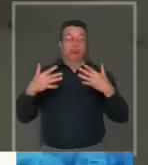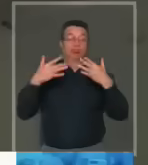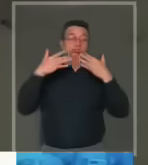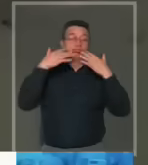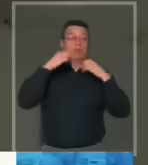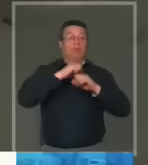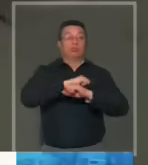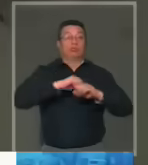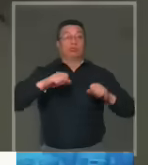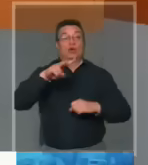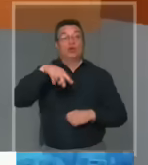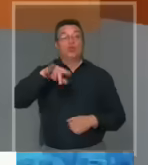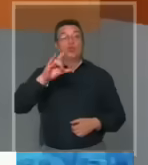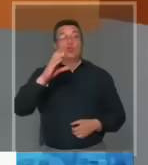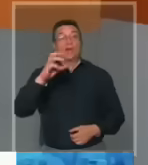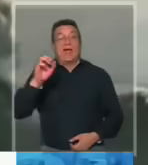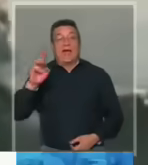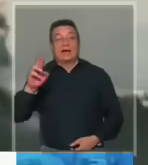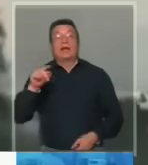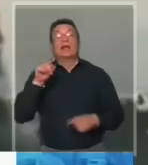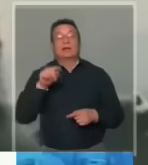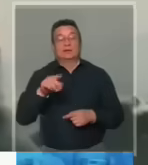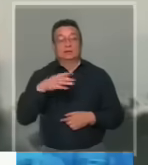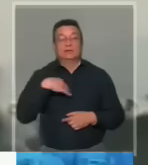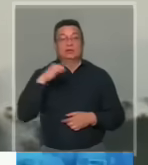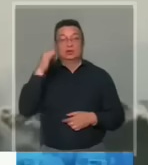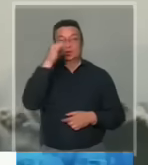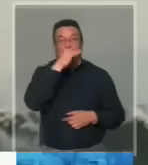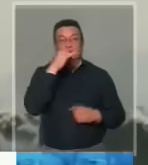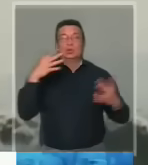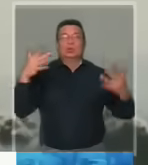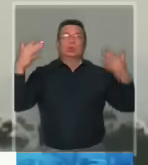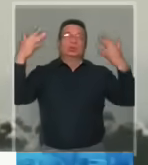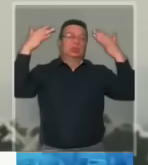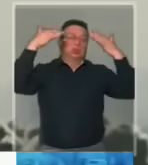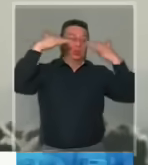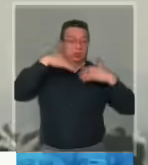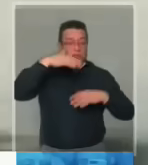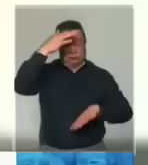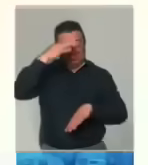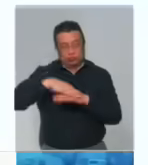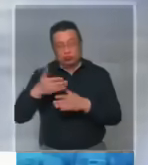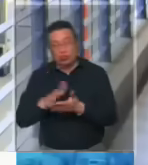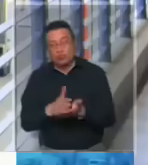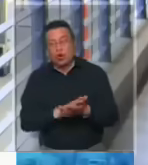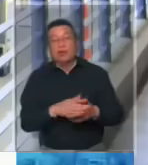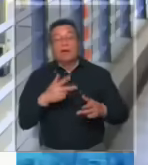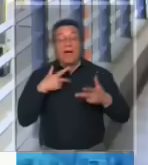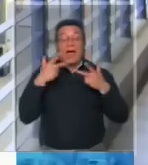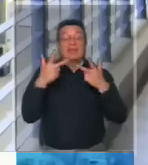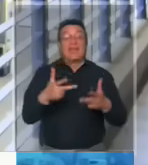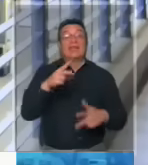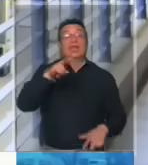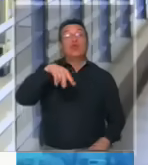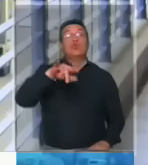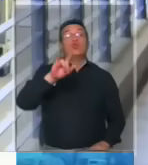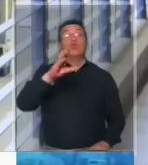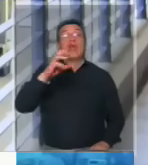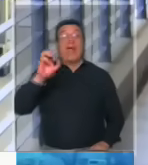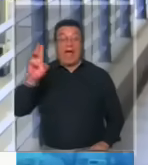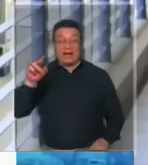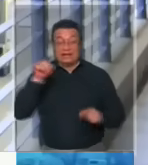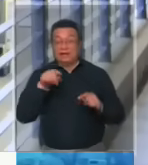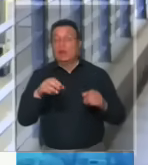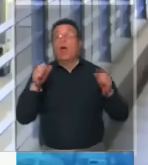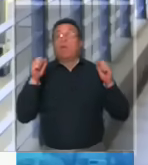una explosión nuclear y la posterior contaminación radioactiva. Realizar un ataque nuclear se enfrenta a la